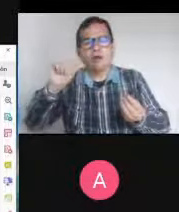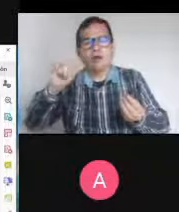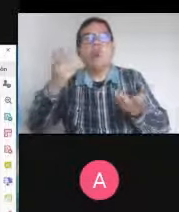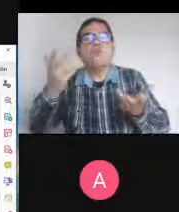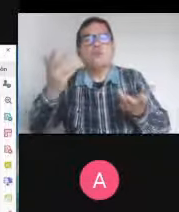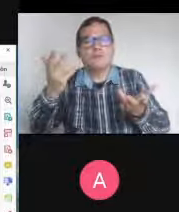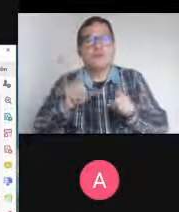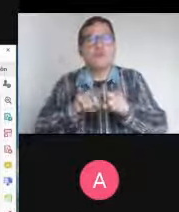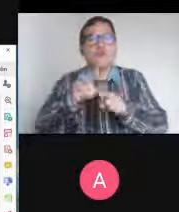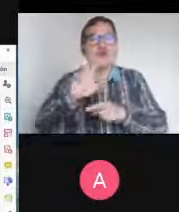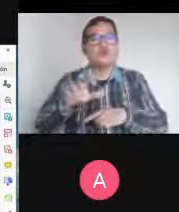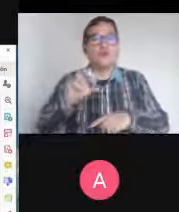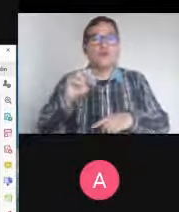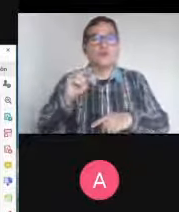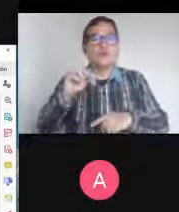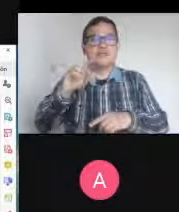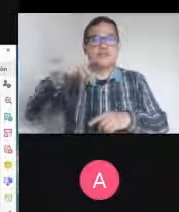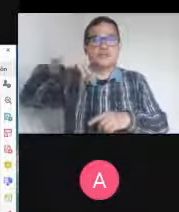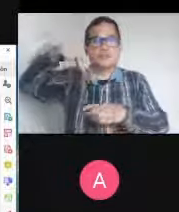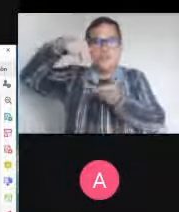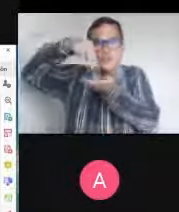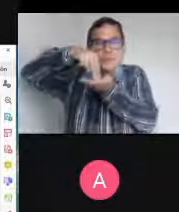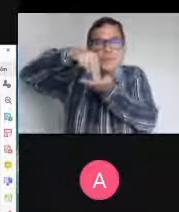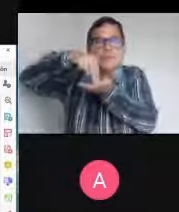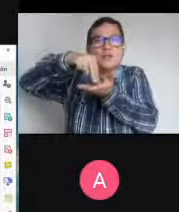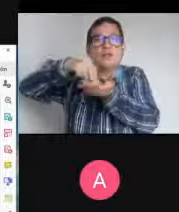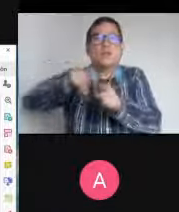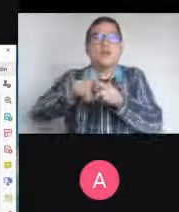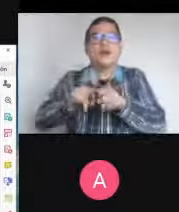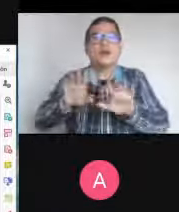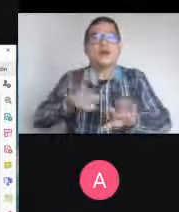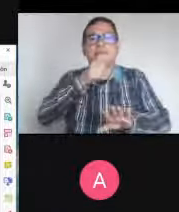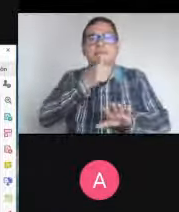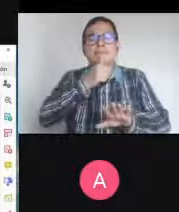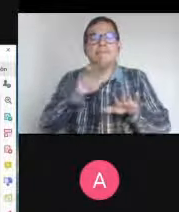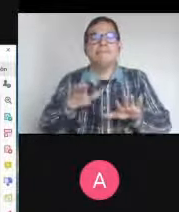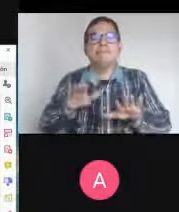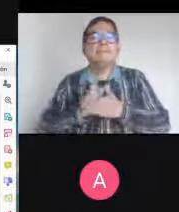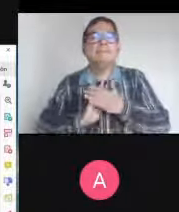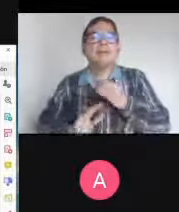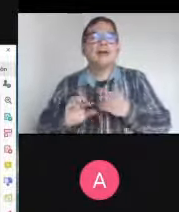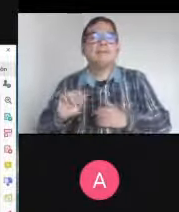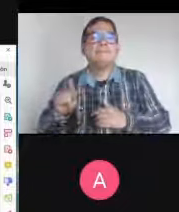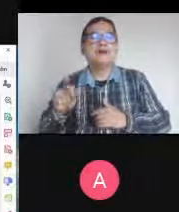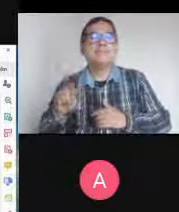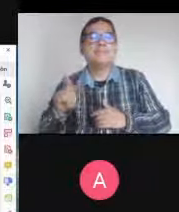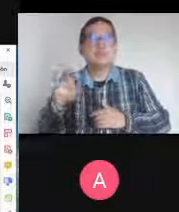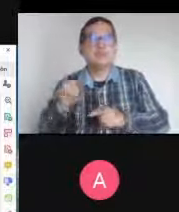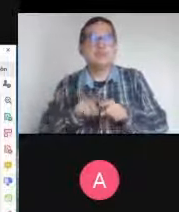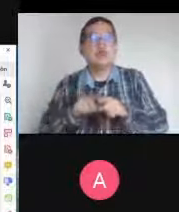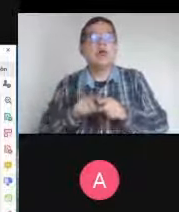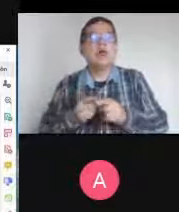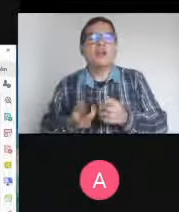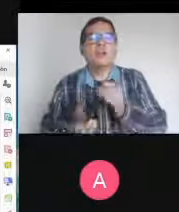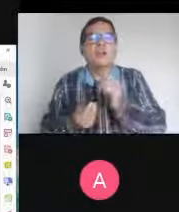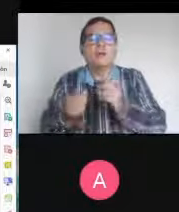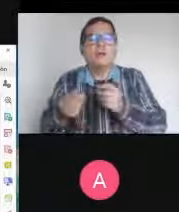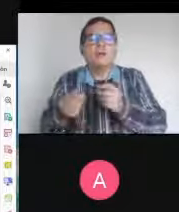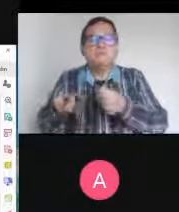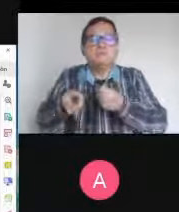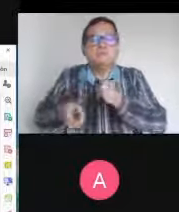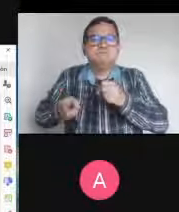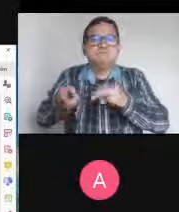elemento pasivo. eh, Él tiene pues su función, es pues almacenar carga eléctrica. El